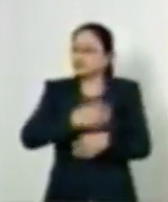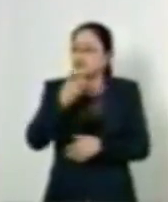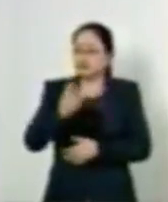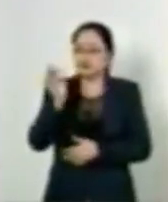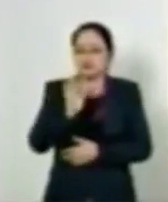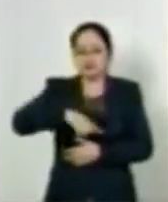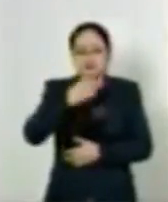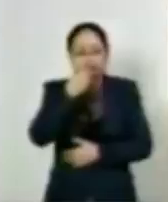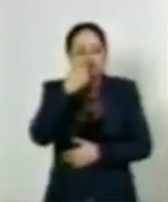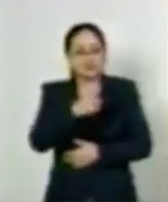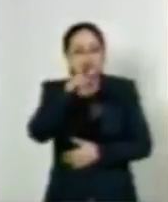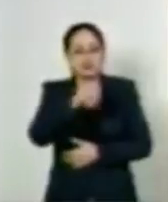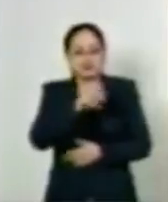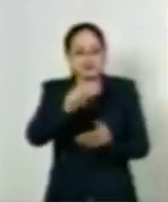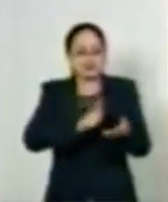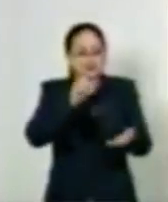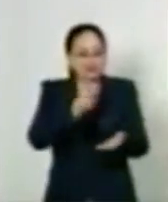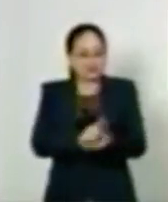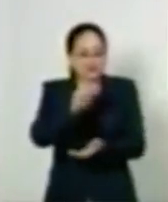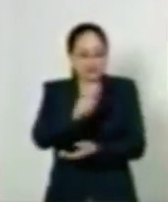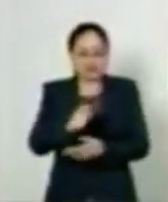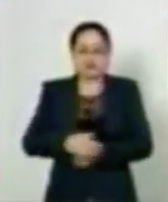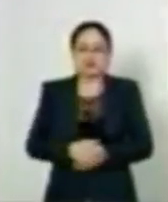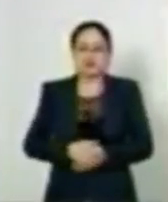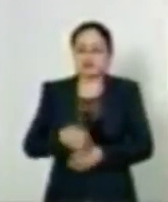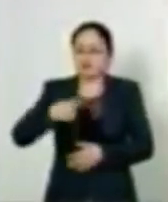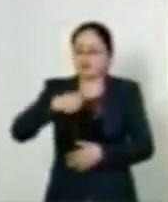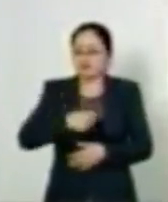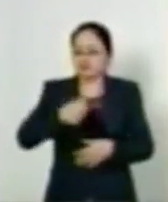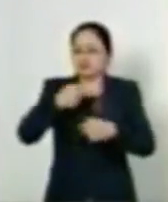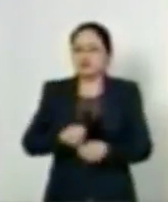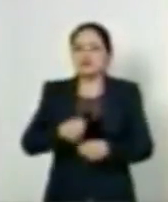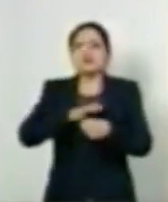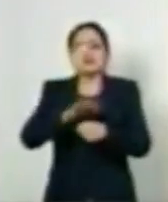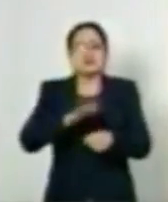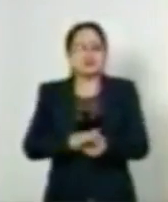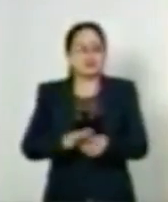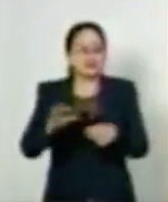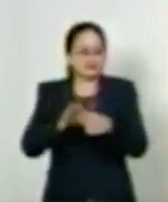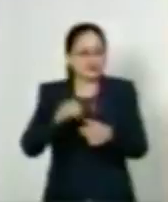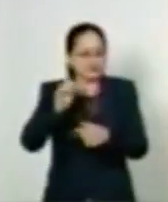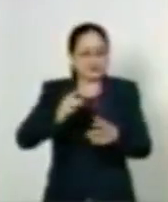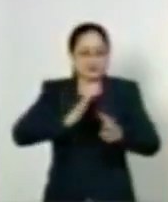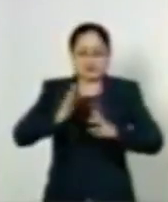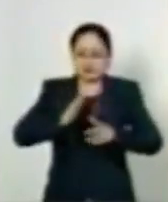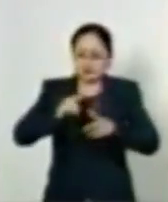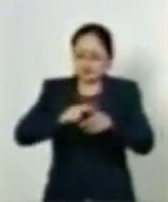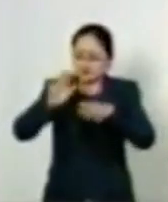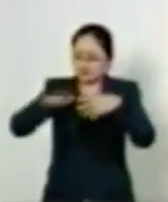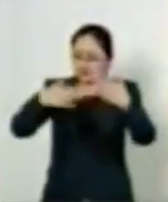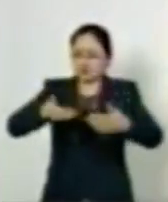quienes nos oponemos a esta ley, estamos convencidos que la salida no será mantener a los militares en la